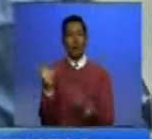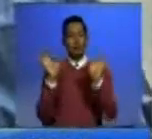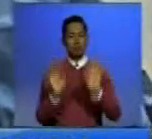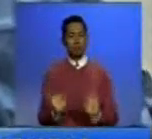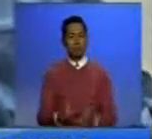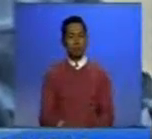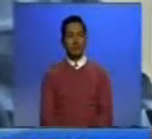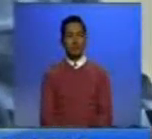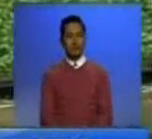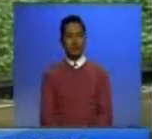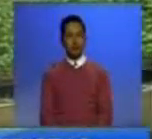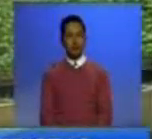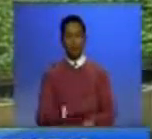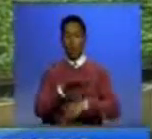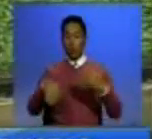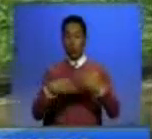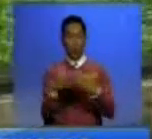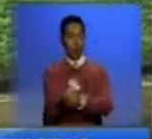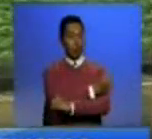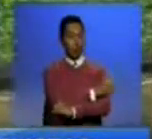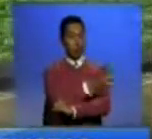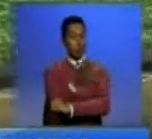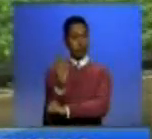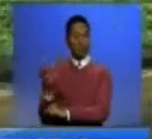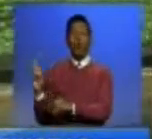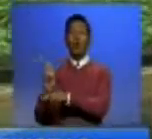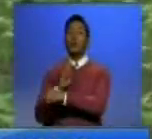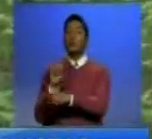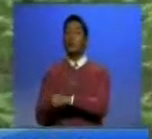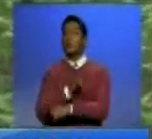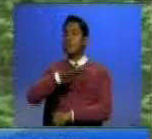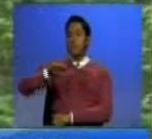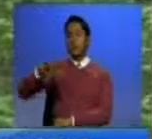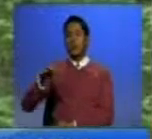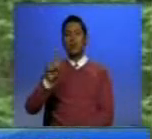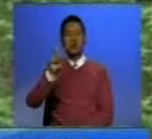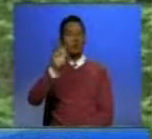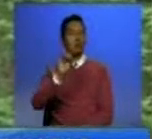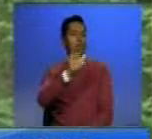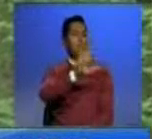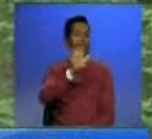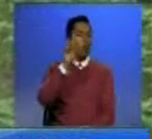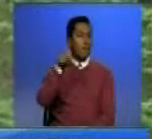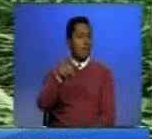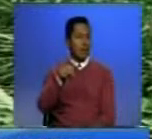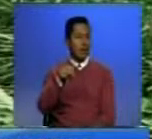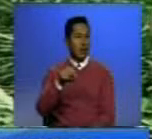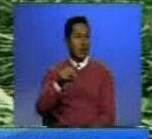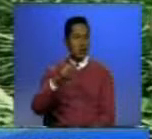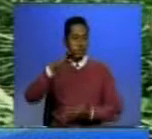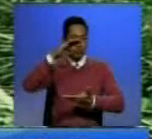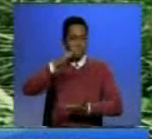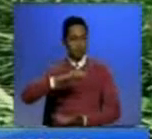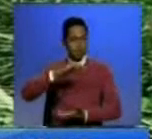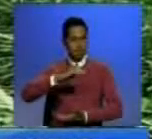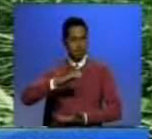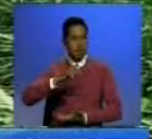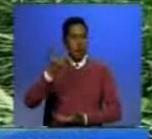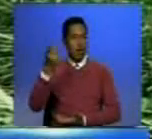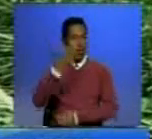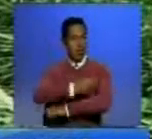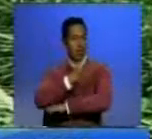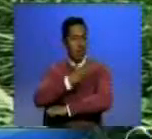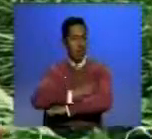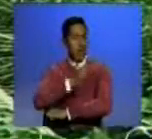ambientales óptimas. Todo el invernadero utiliza aproximadamente unos 105 mil litros por día. De eso aproximadamente